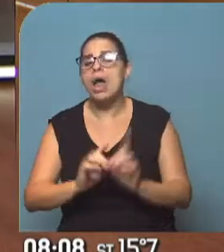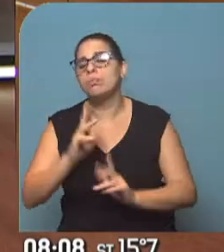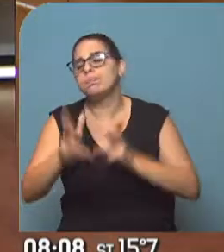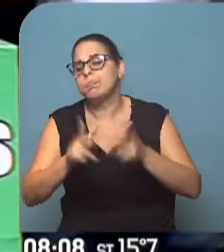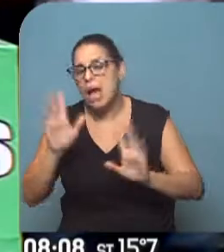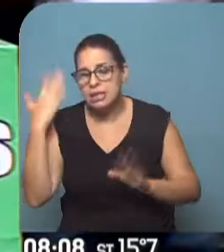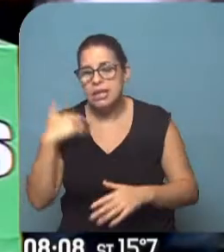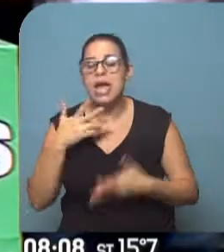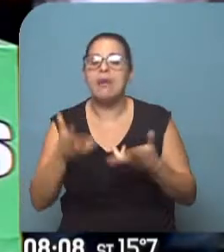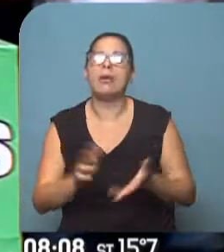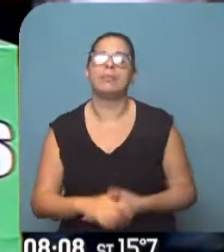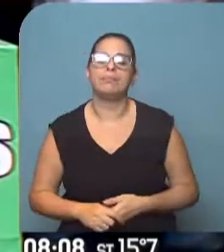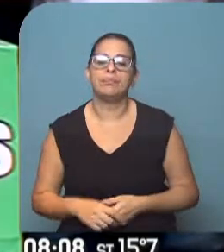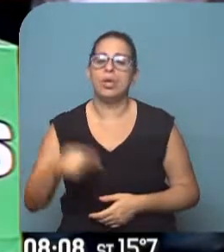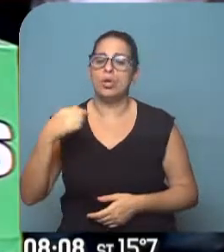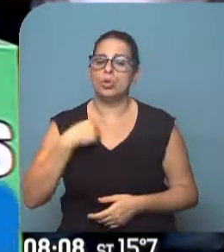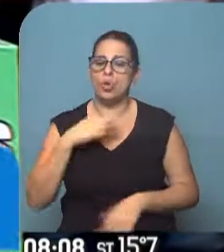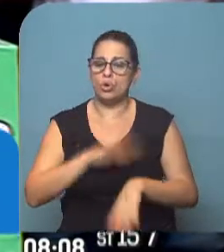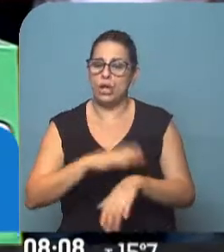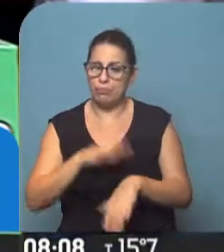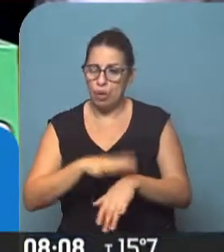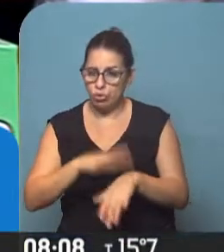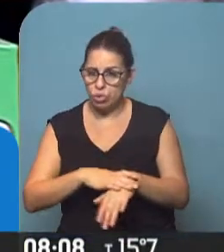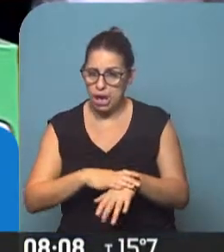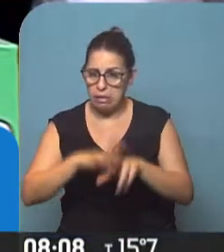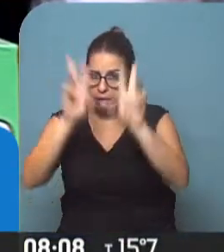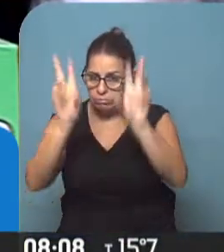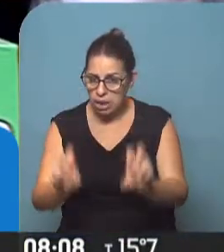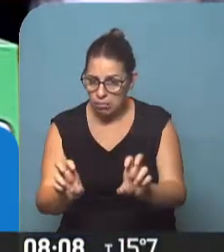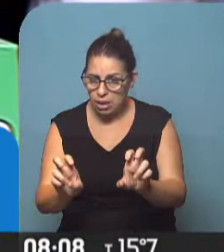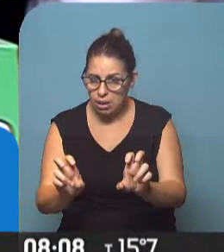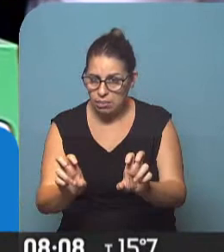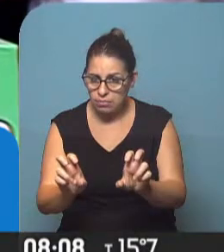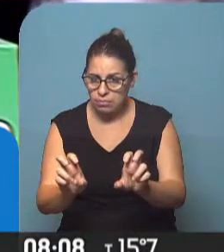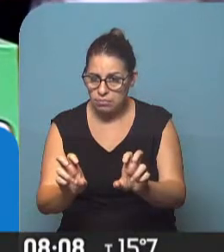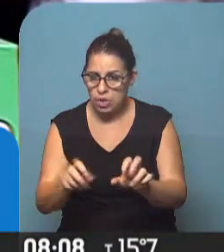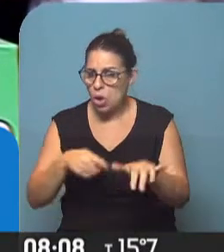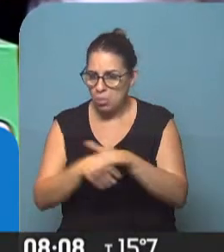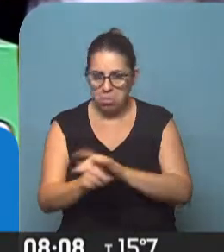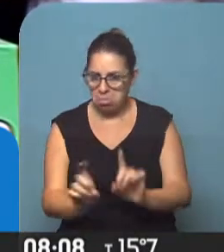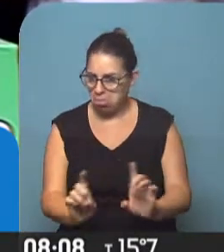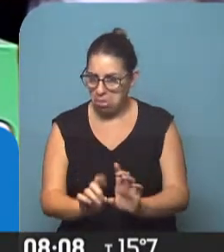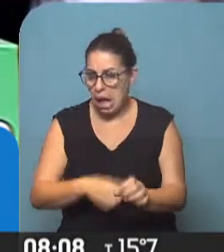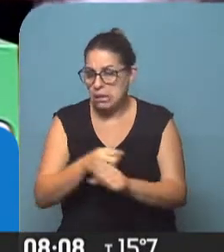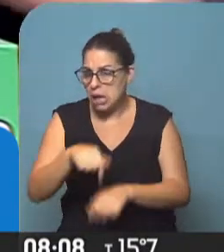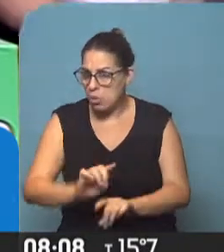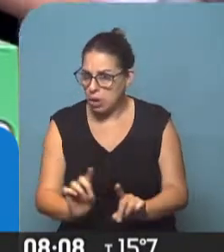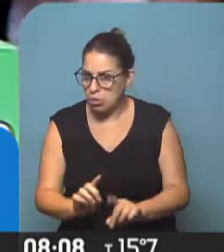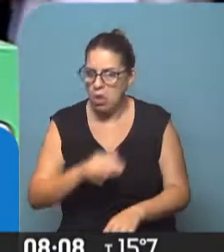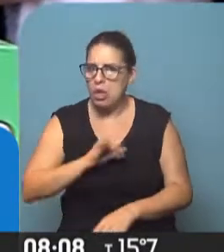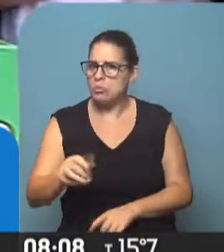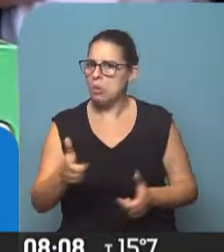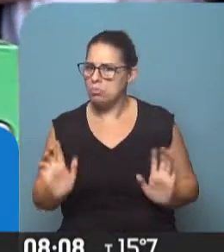marcha. No estoy implicado en ningún tema de corrupción por ahora, en ninguna